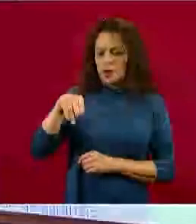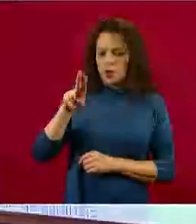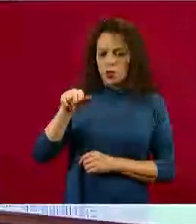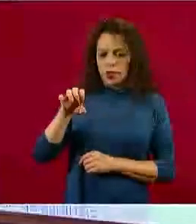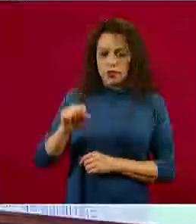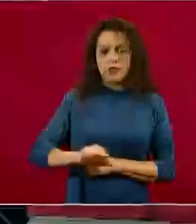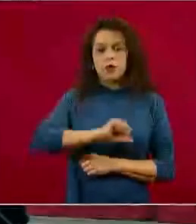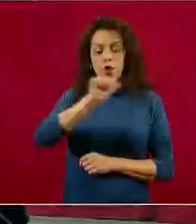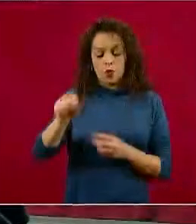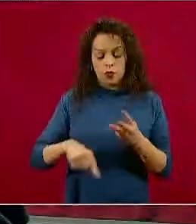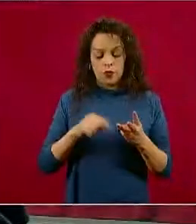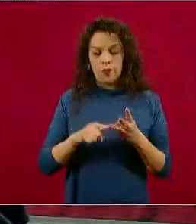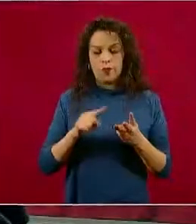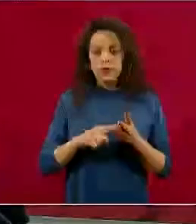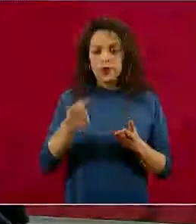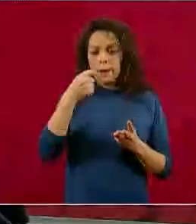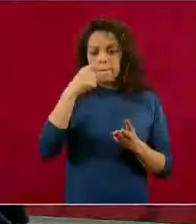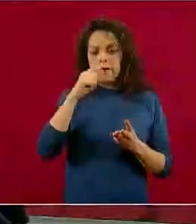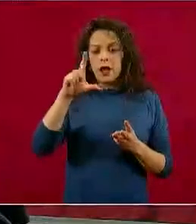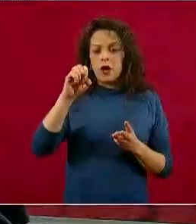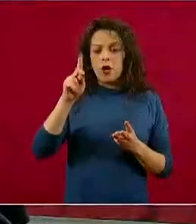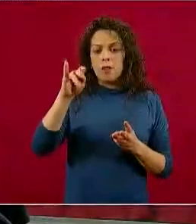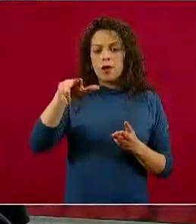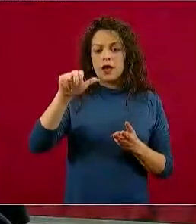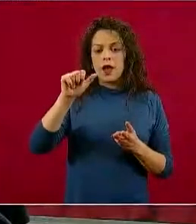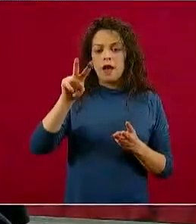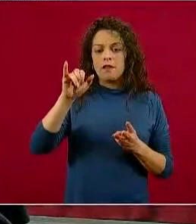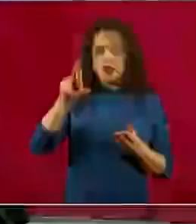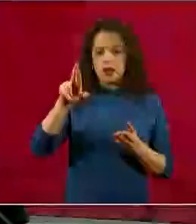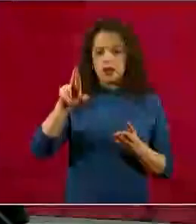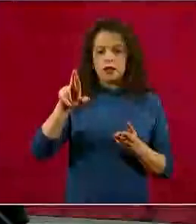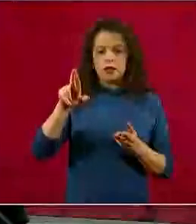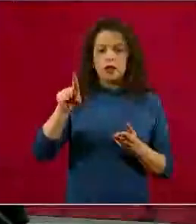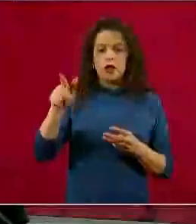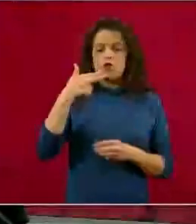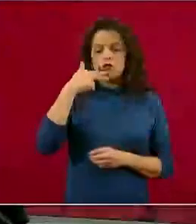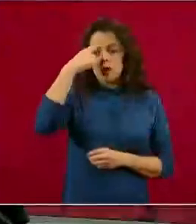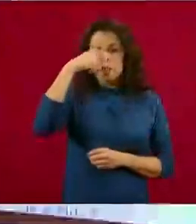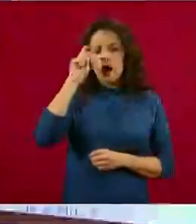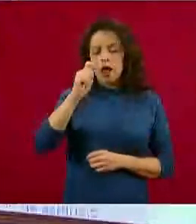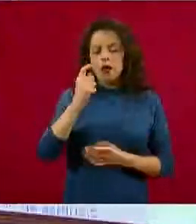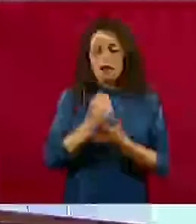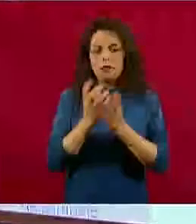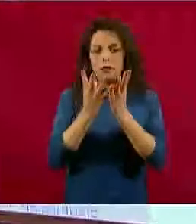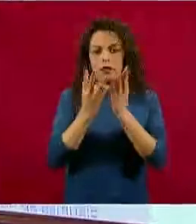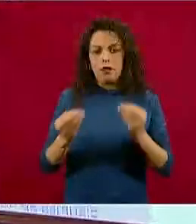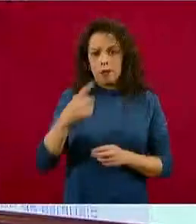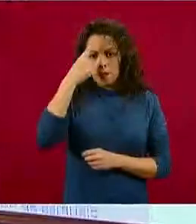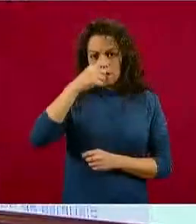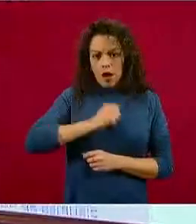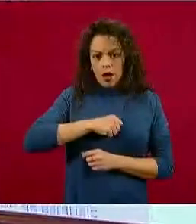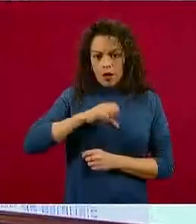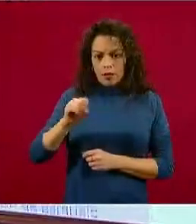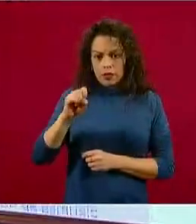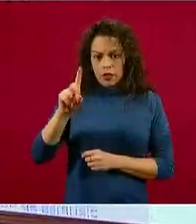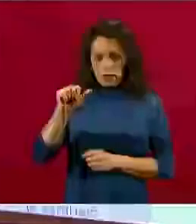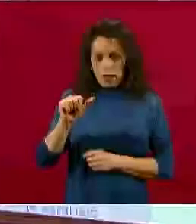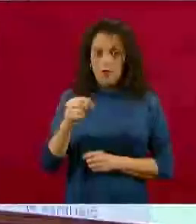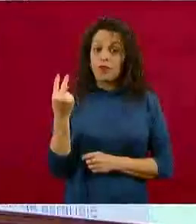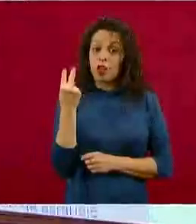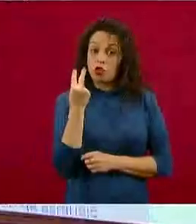es una combinación farmacéutica que se usa para el tratamiento de VIH, es un antirretroviral o son dos